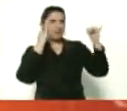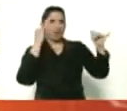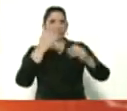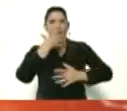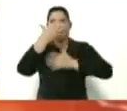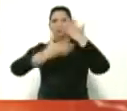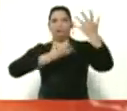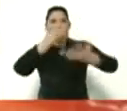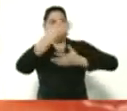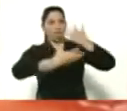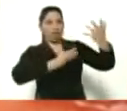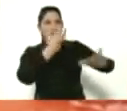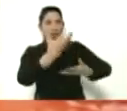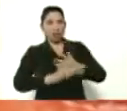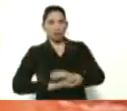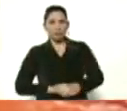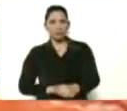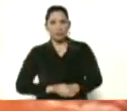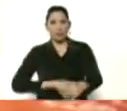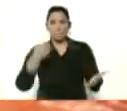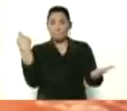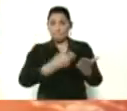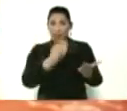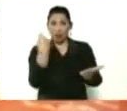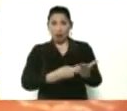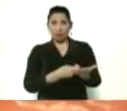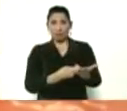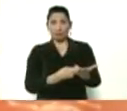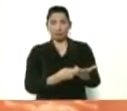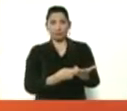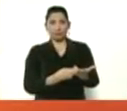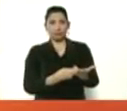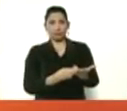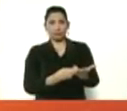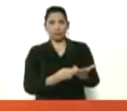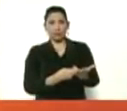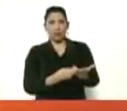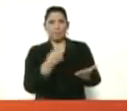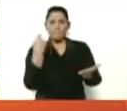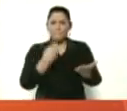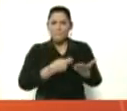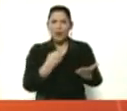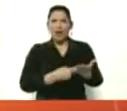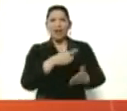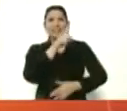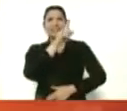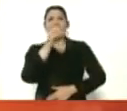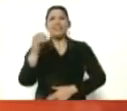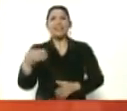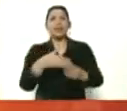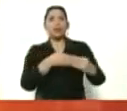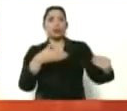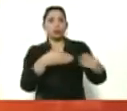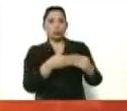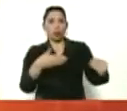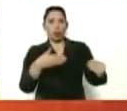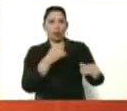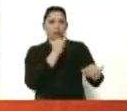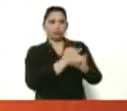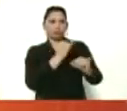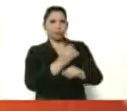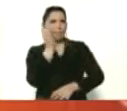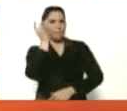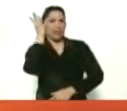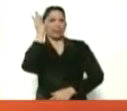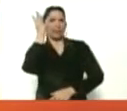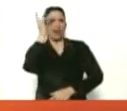de una locución que iba a depositarle un incentivo de $100 con una página administrada por Luis